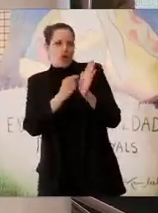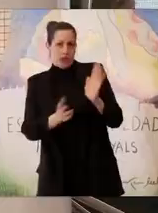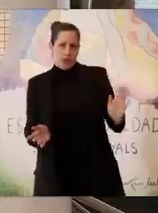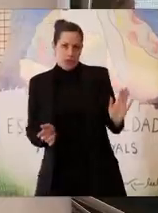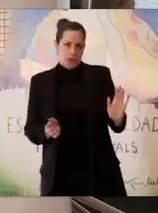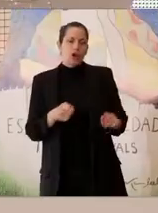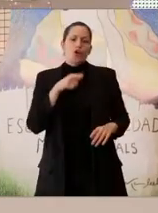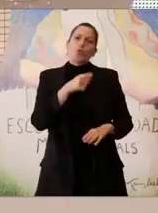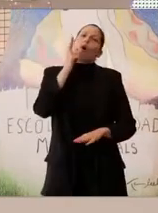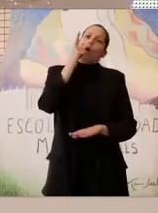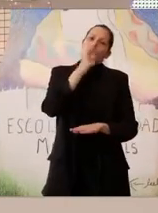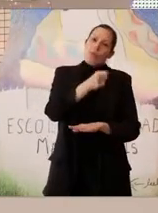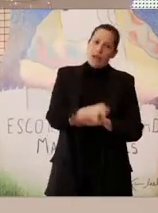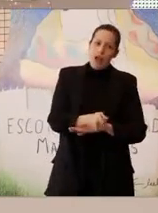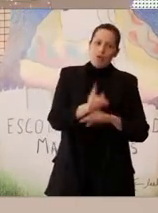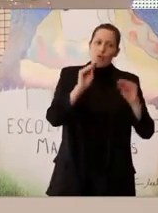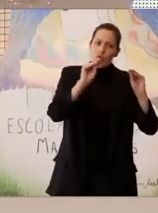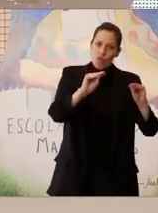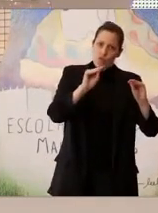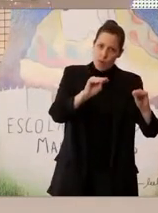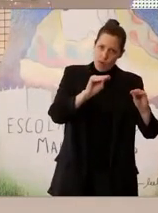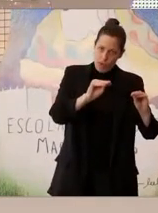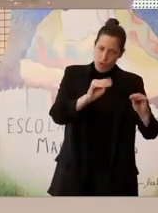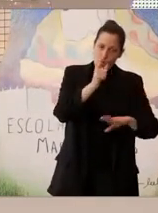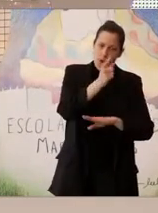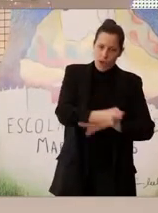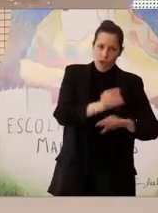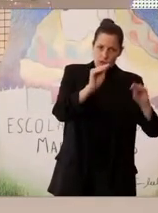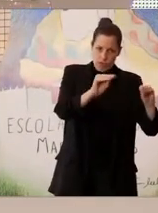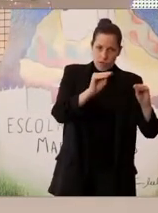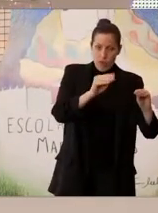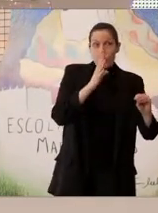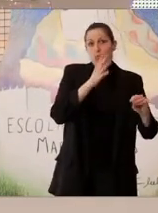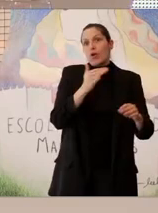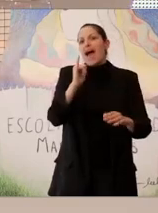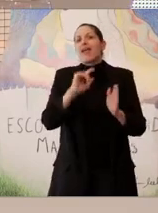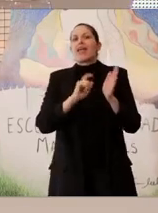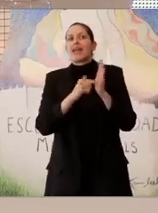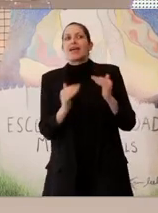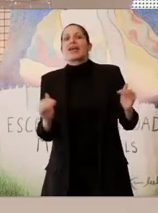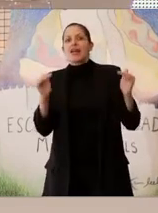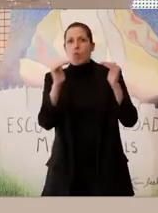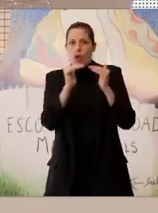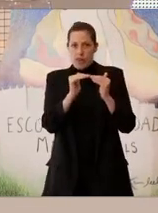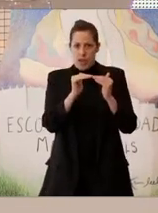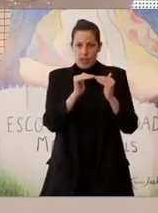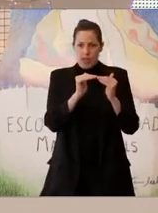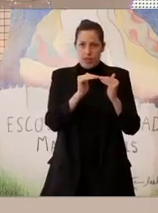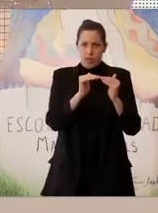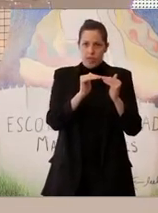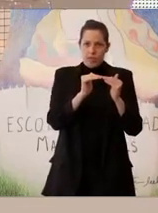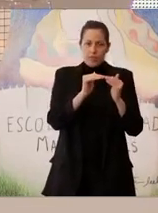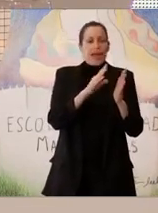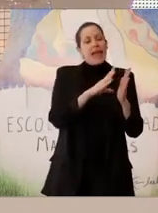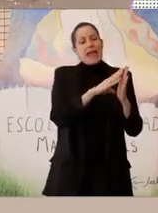la obligación de formarse, porque hay una ley de igualdad efectiva de hombres y mujeres que dice que la interpretación y aplicación de la norma se